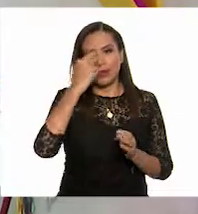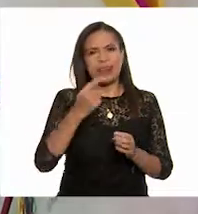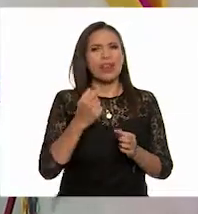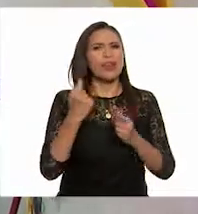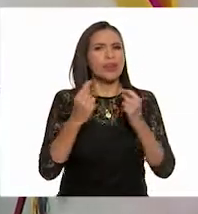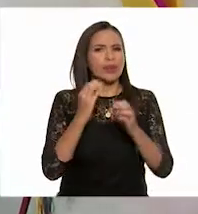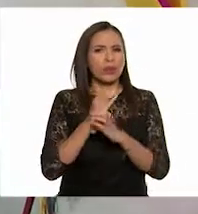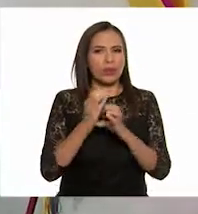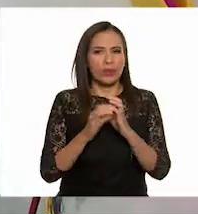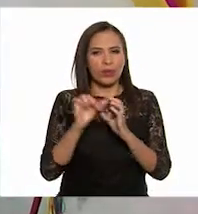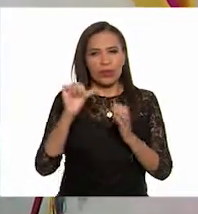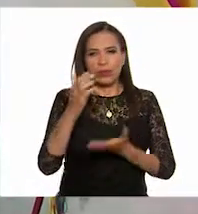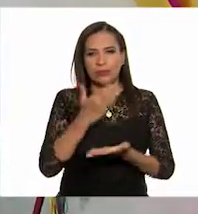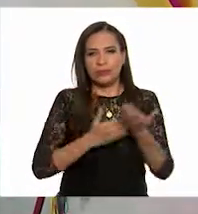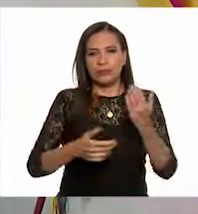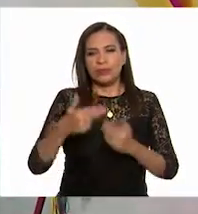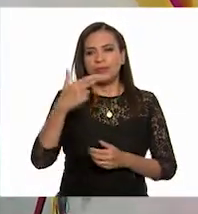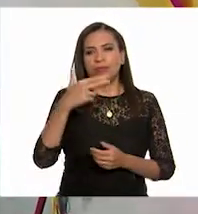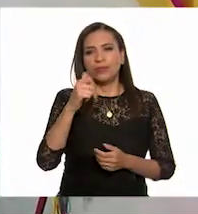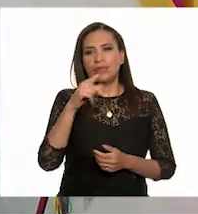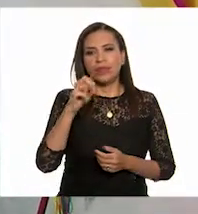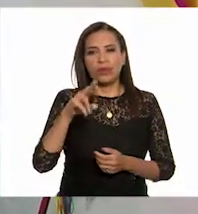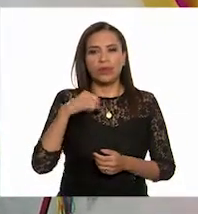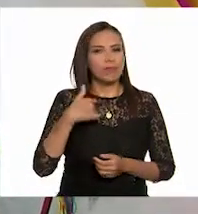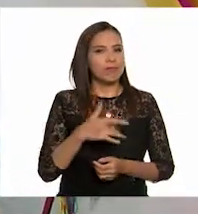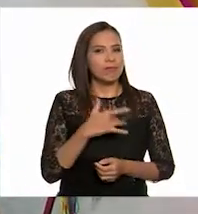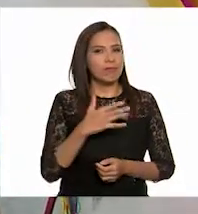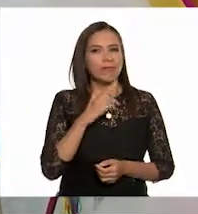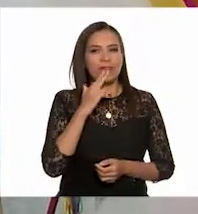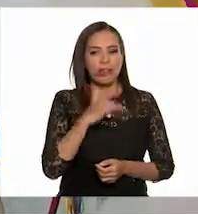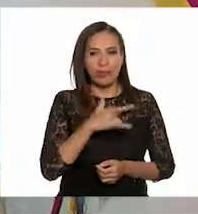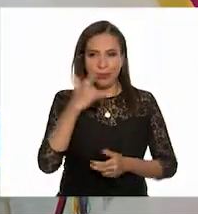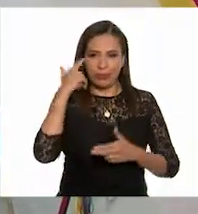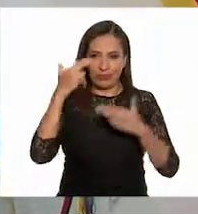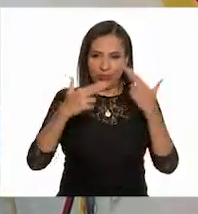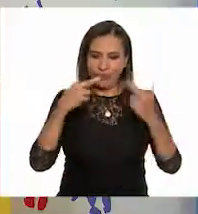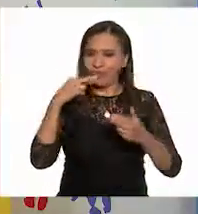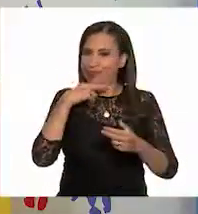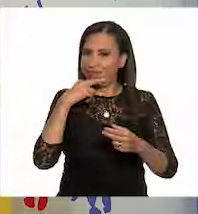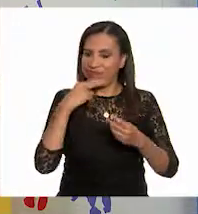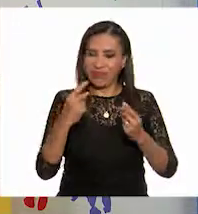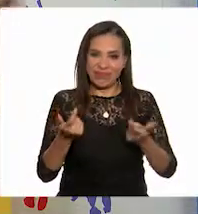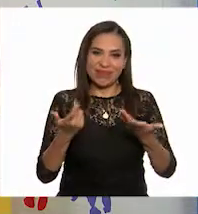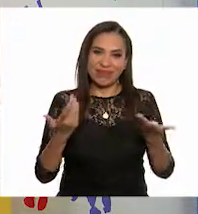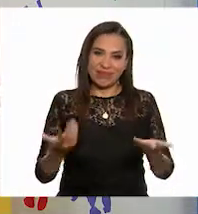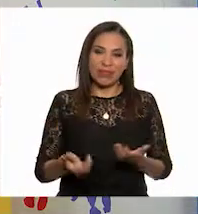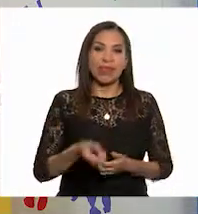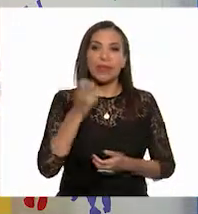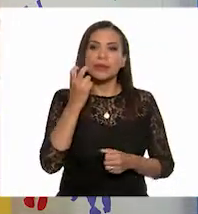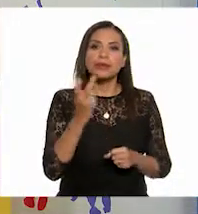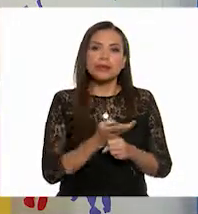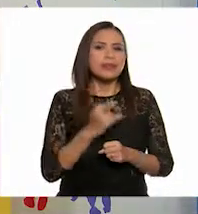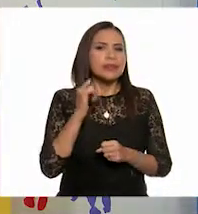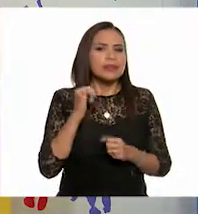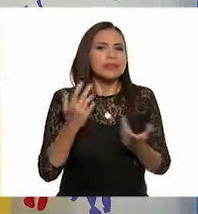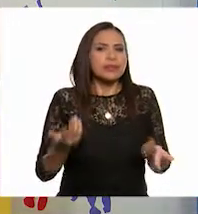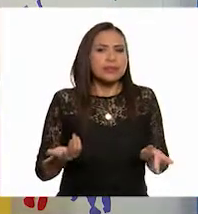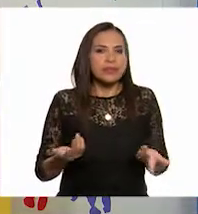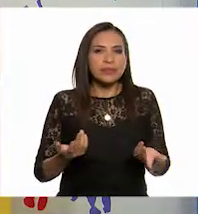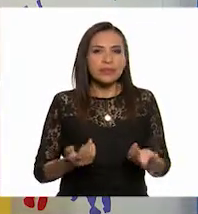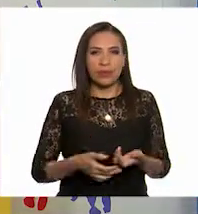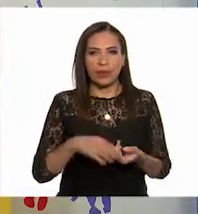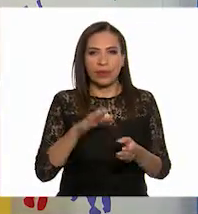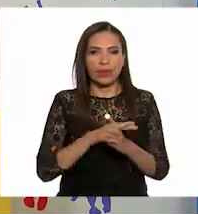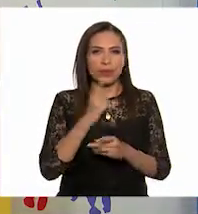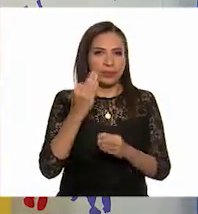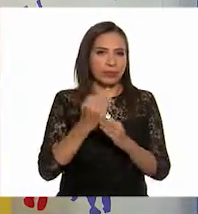algunas cosas que he compartido con Héctorovich y ya me siento de mejor humor así instantáneamente. Sí, eso pasa, Alex. Solo